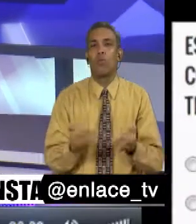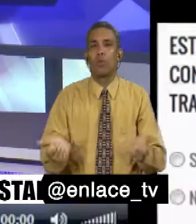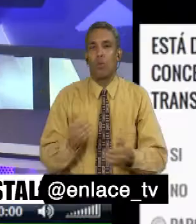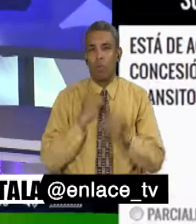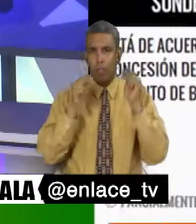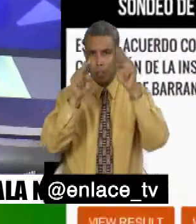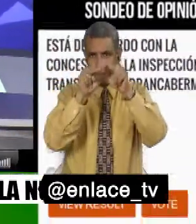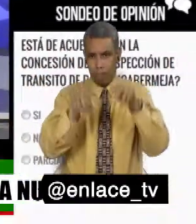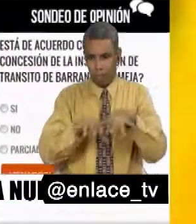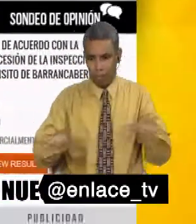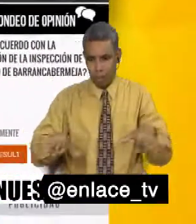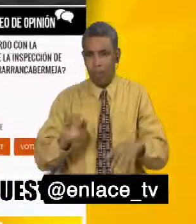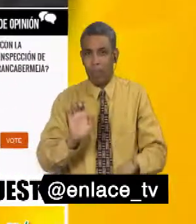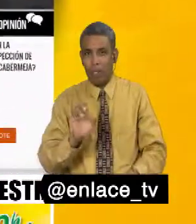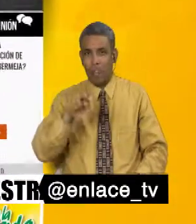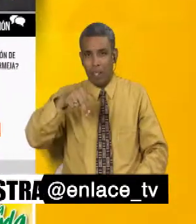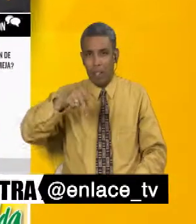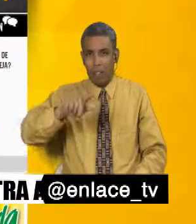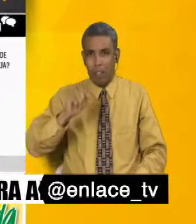página